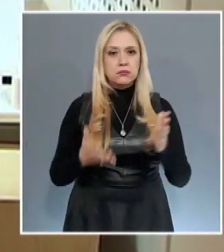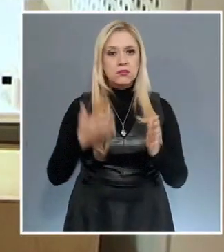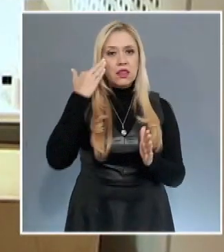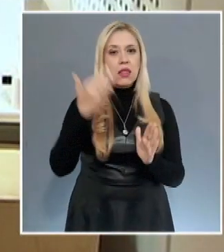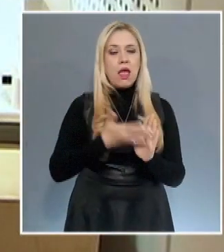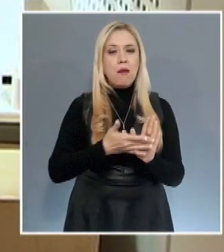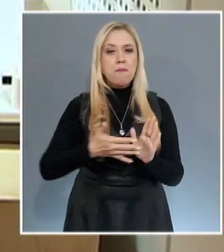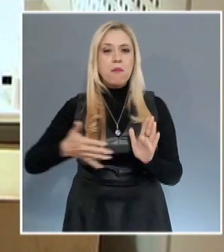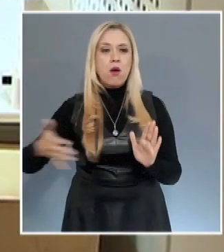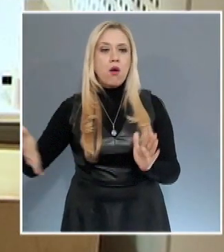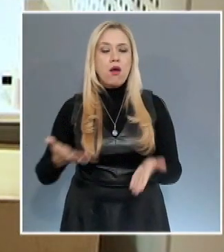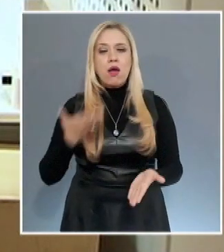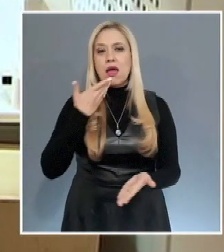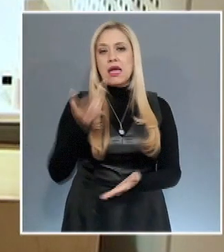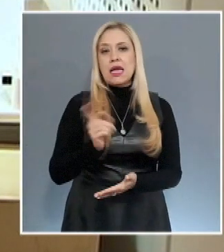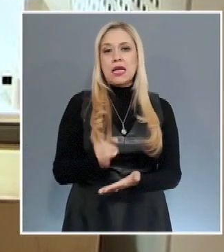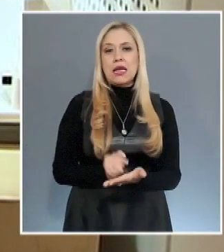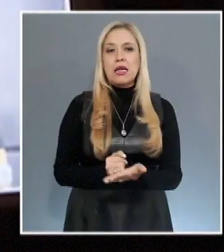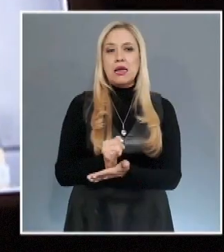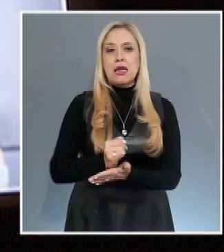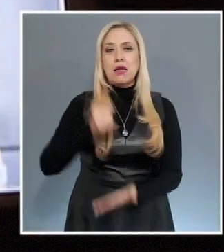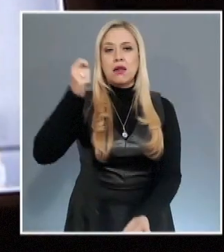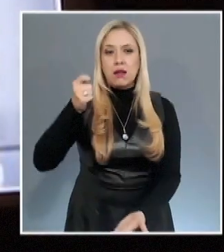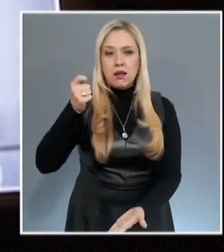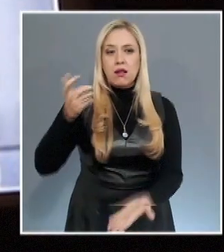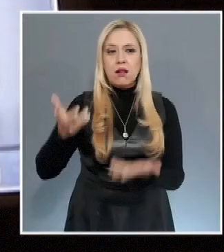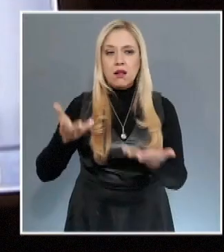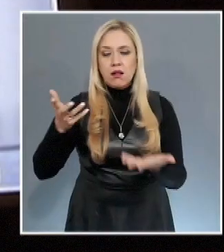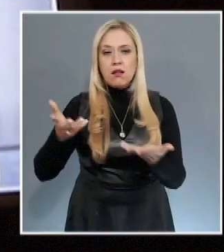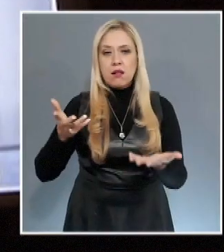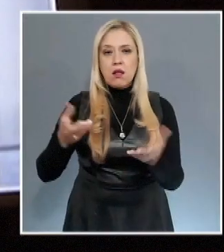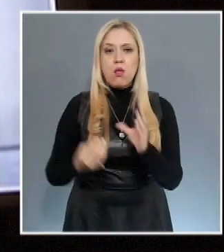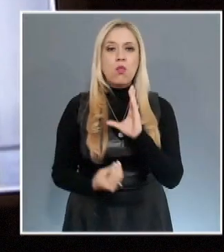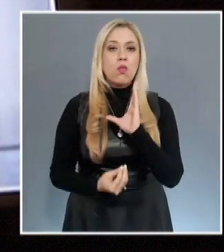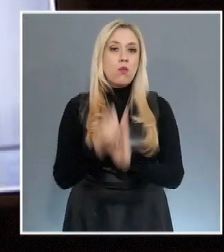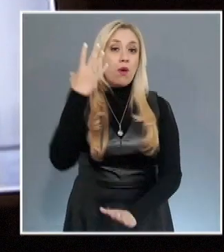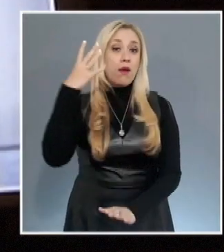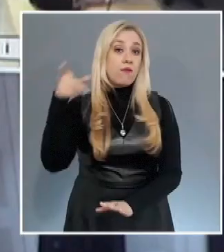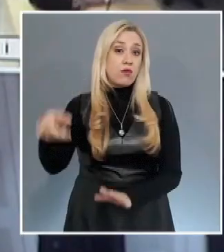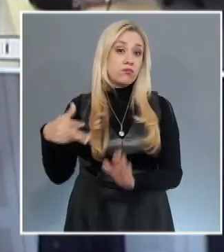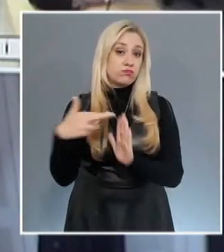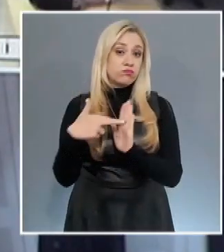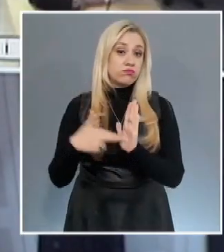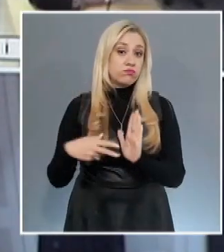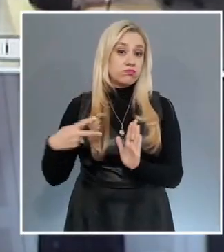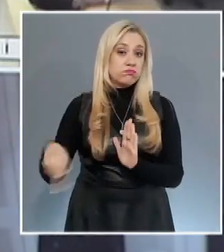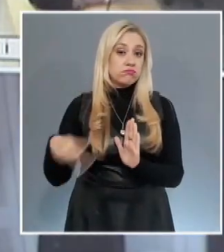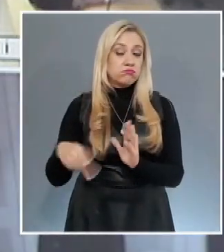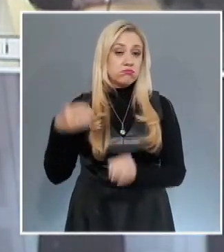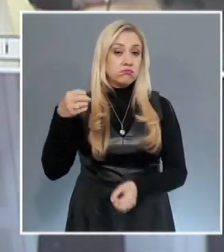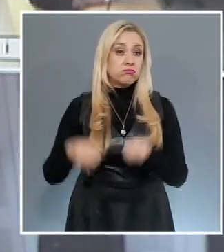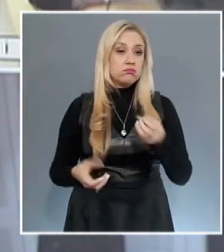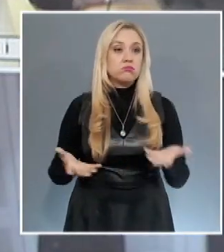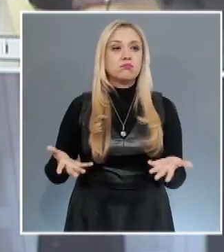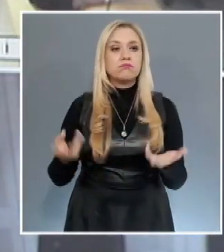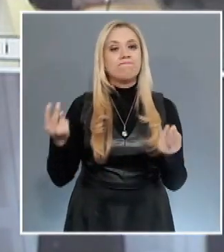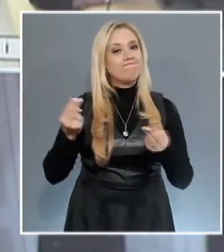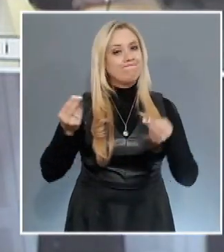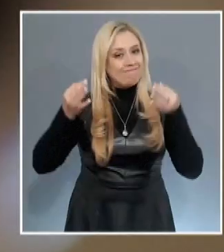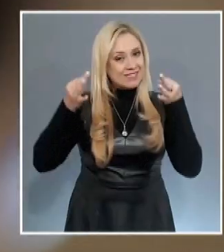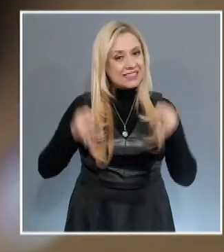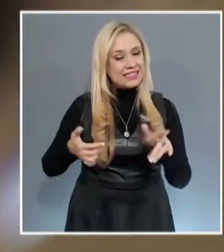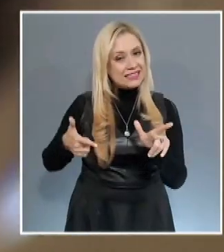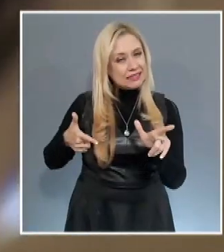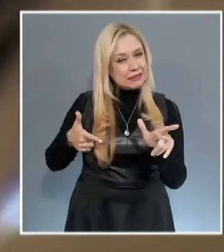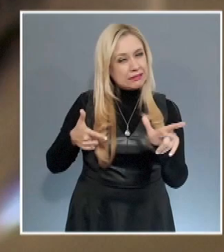lograr el desahogo del juicio en los términos que el nuevo sistema exige es necesario que las audiencias se realicen de manera continua